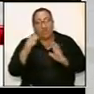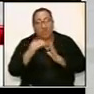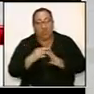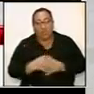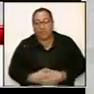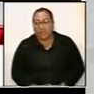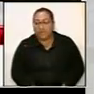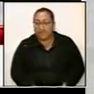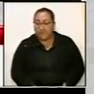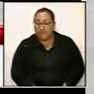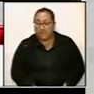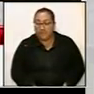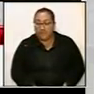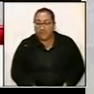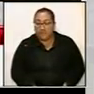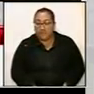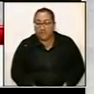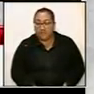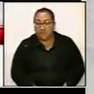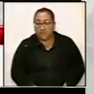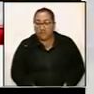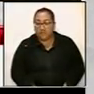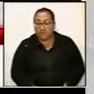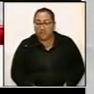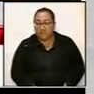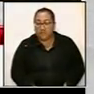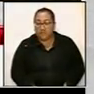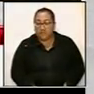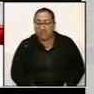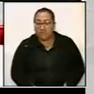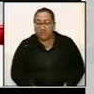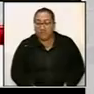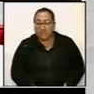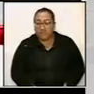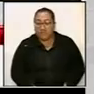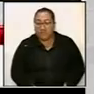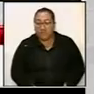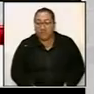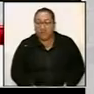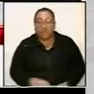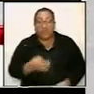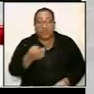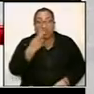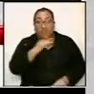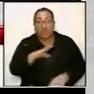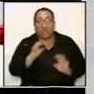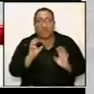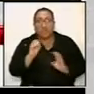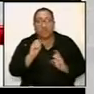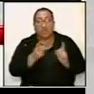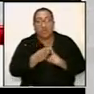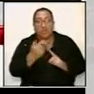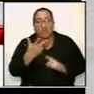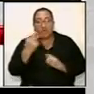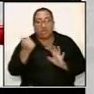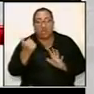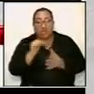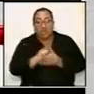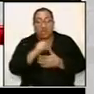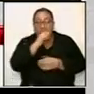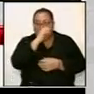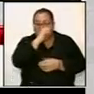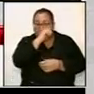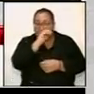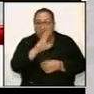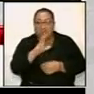millones. Definitivamente, los niños en esta edad, de los 0 a los 36 meses o a